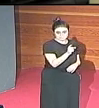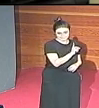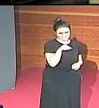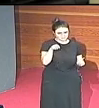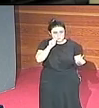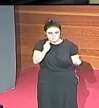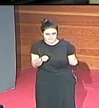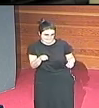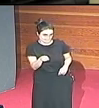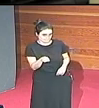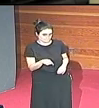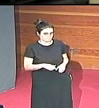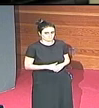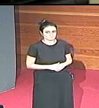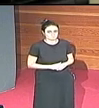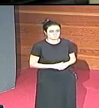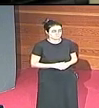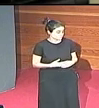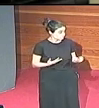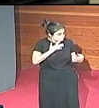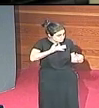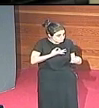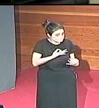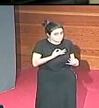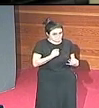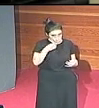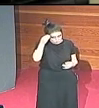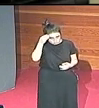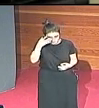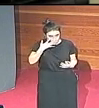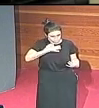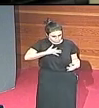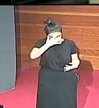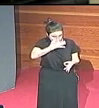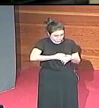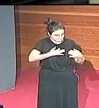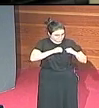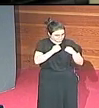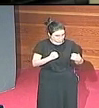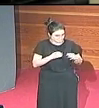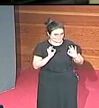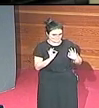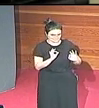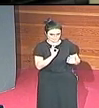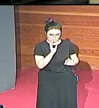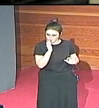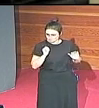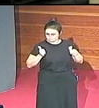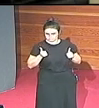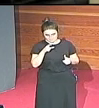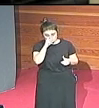Ucrania. Y efectivamente es así, creo yo. Estoy convencida de ello. Todo empezó en